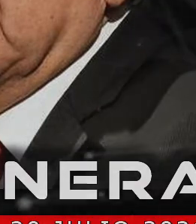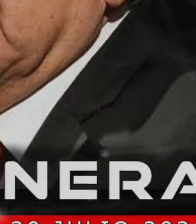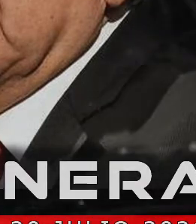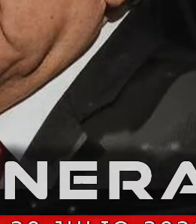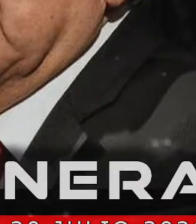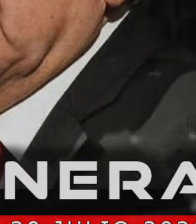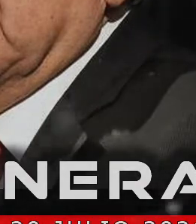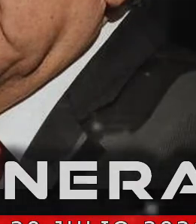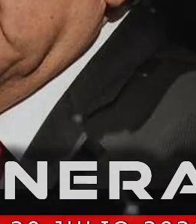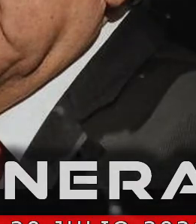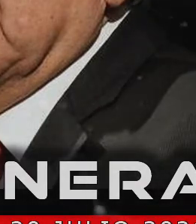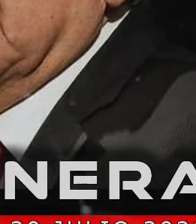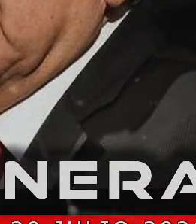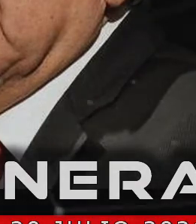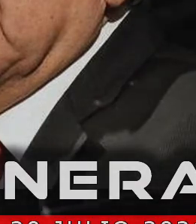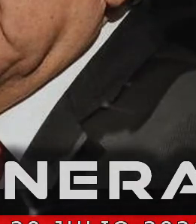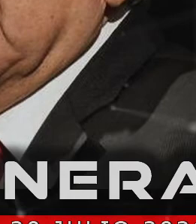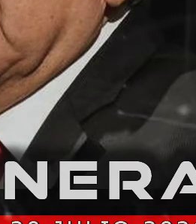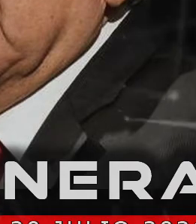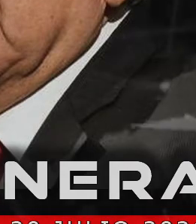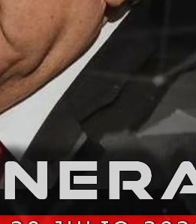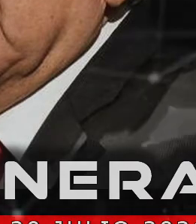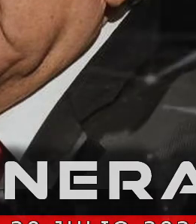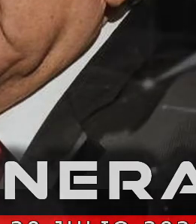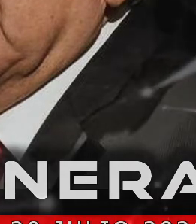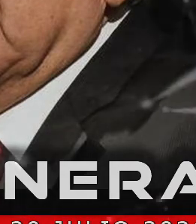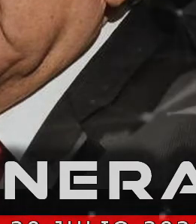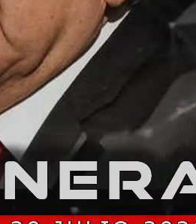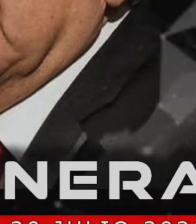El día de hoy, el presidente Andrés Manuel López Obrador.